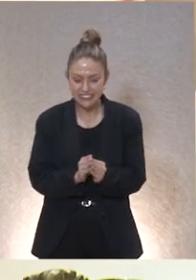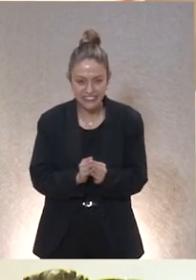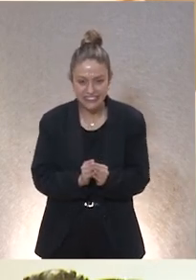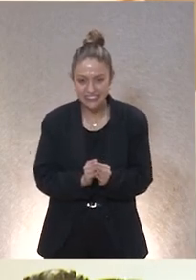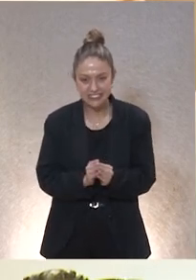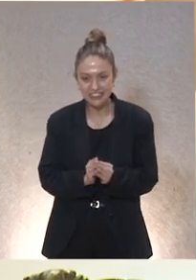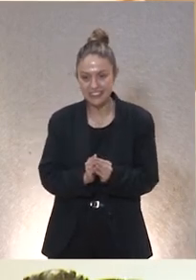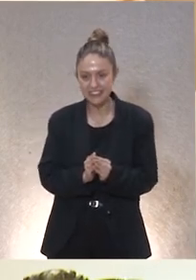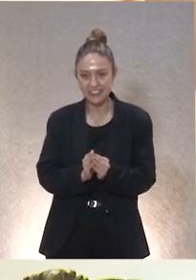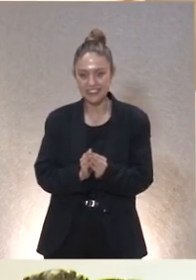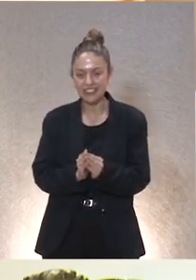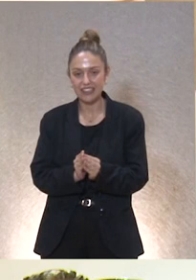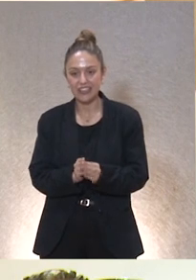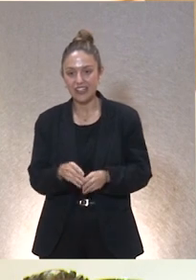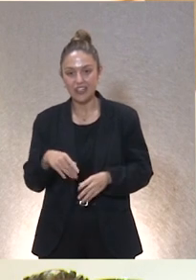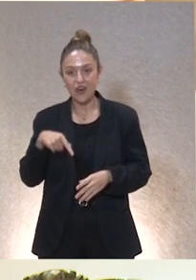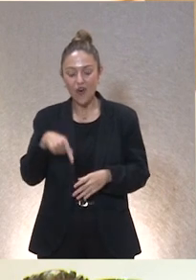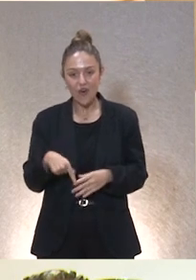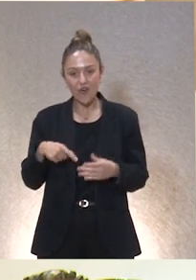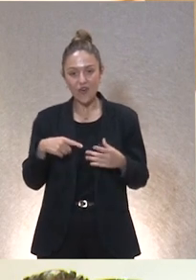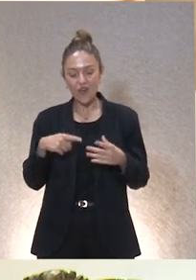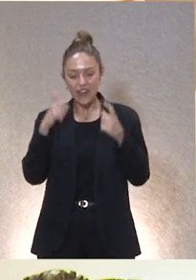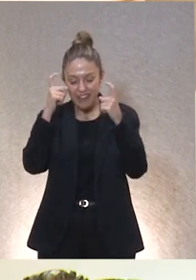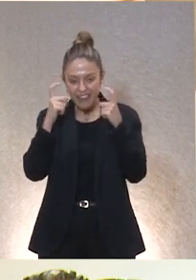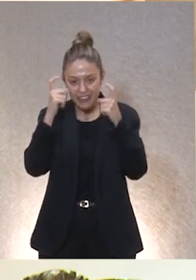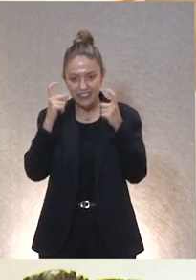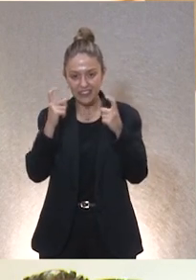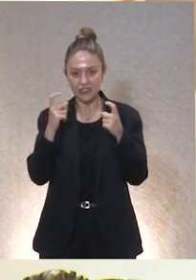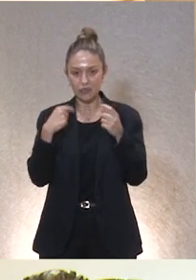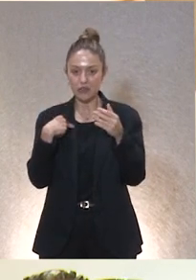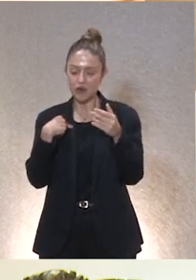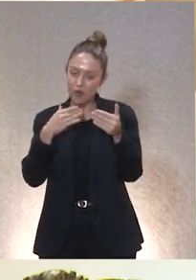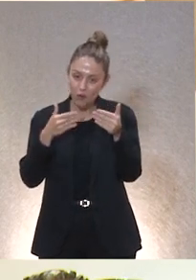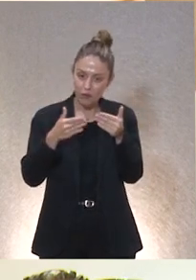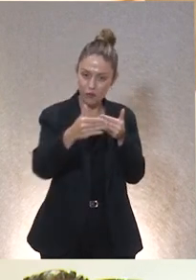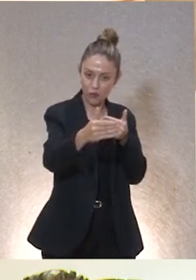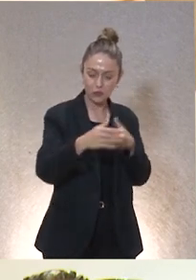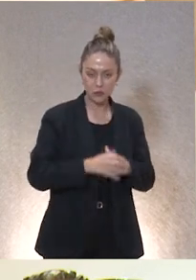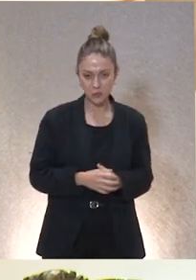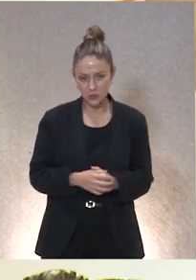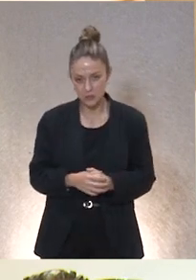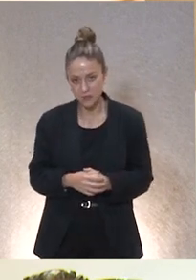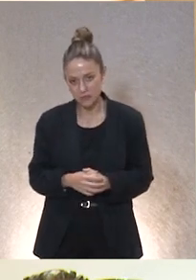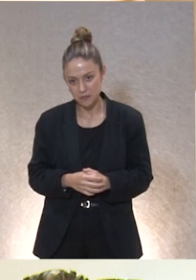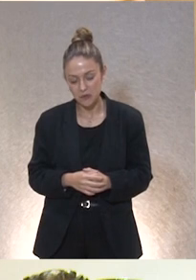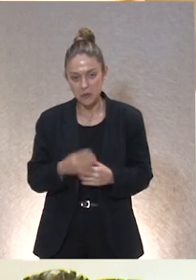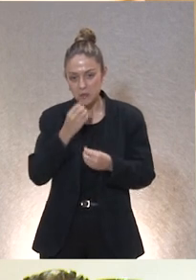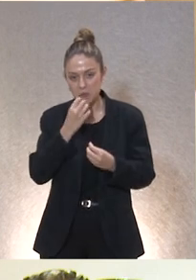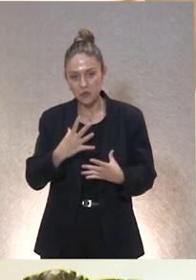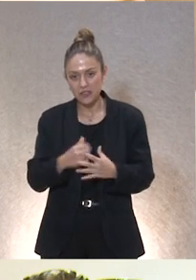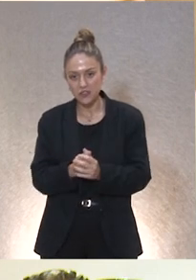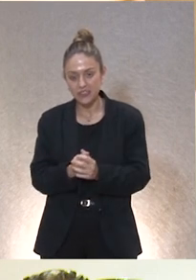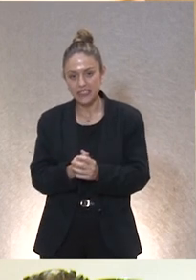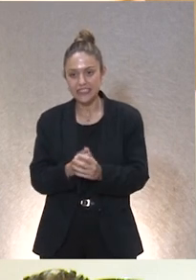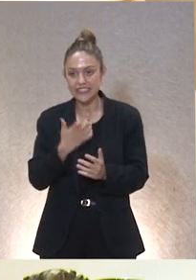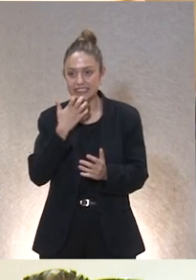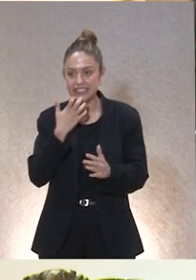que voy no solamente de lo que voy intentando hacer sino del estilo con que lo hago Vamos Que bueno y después si sigo